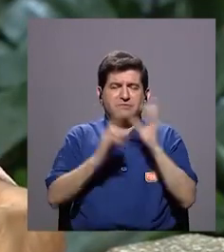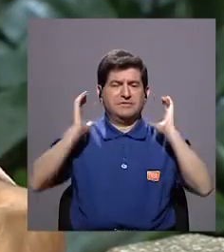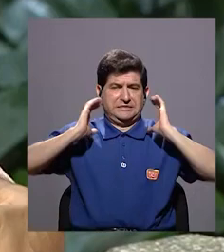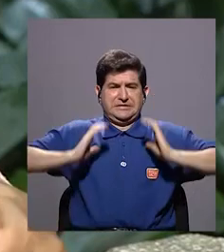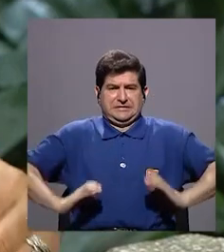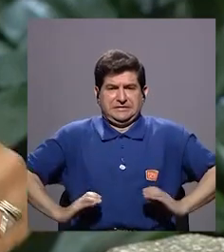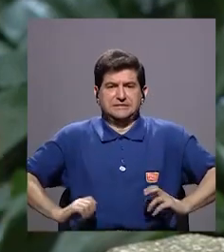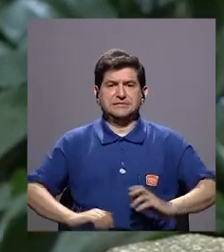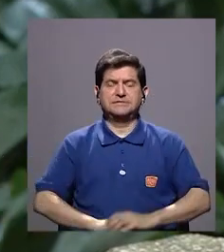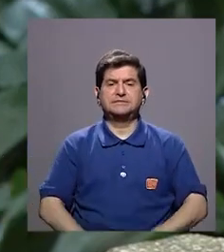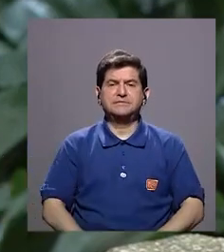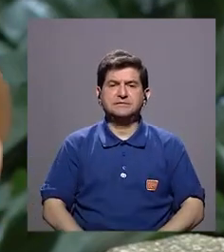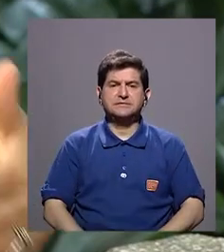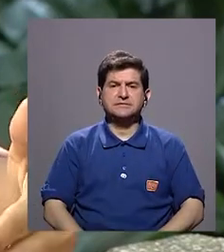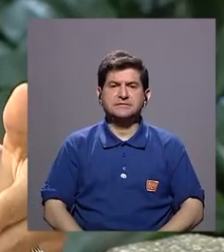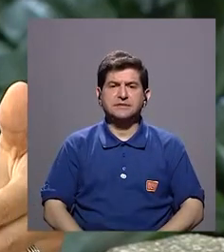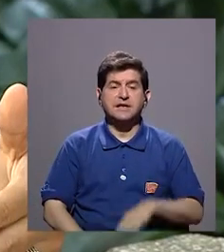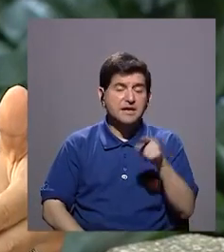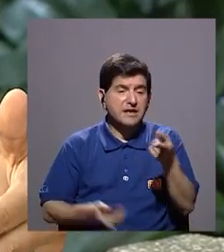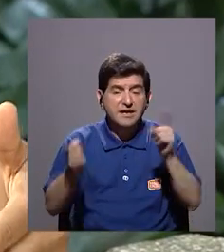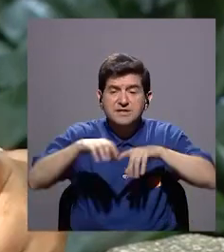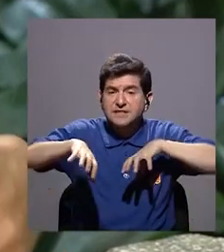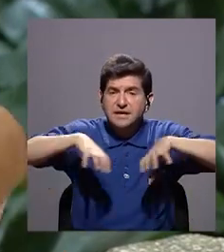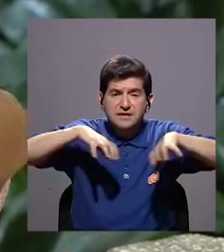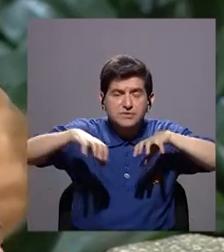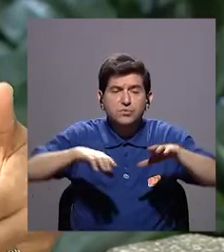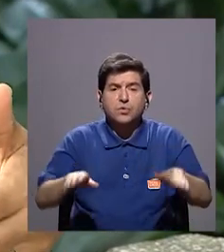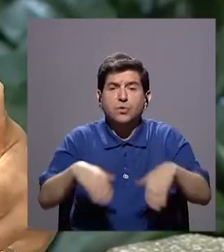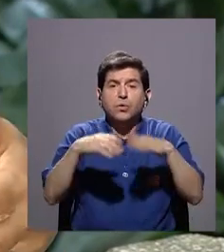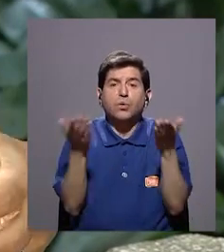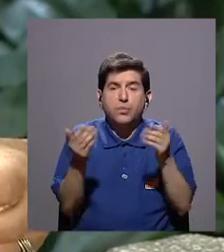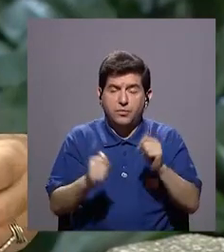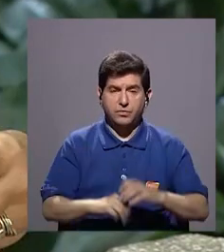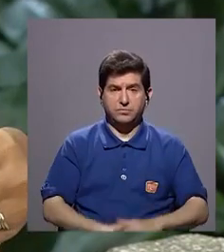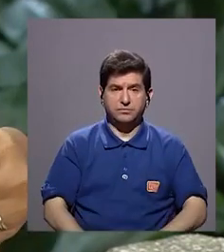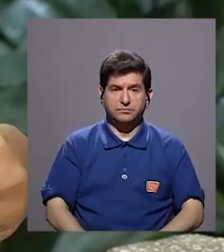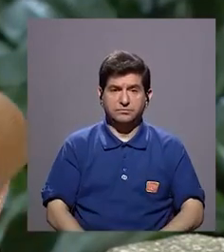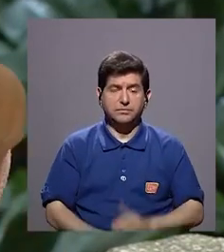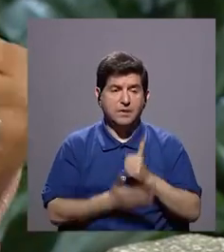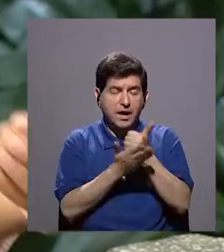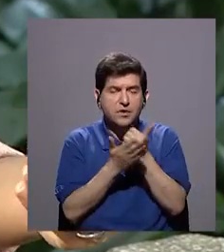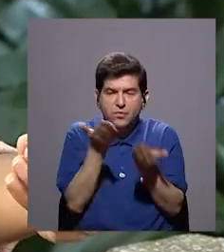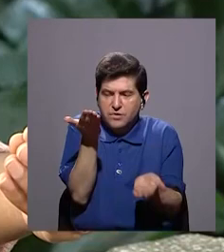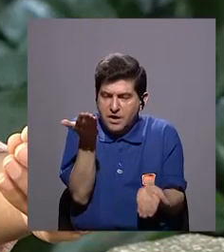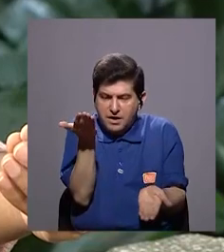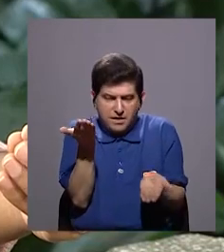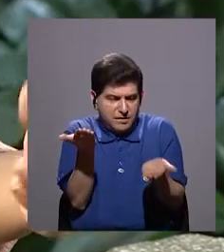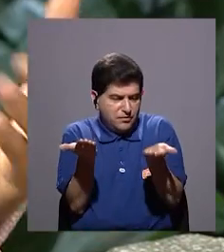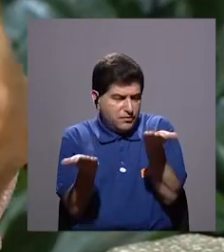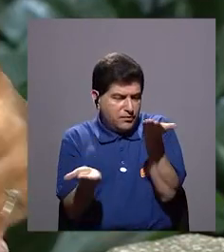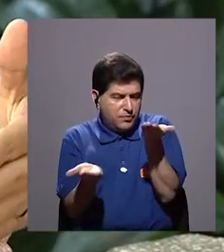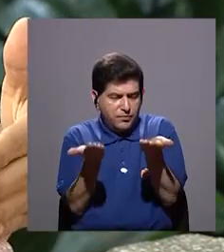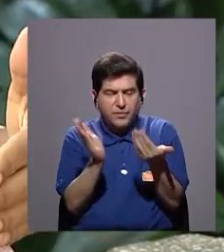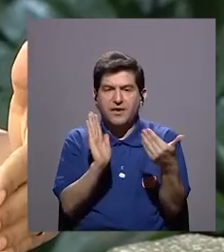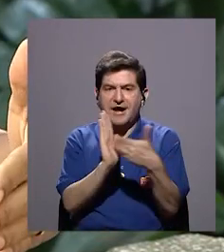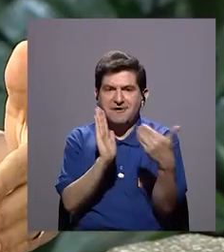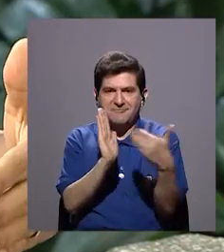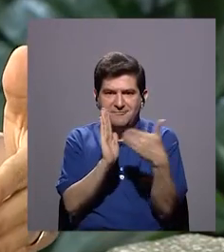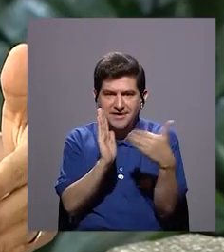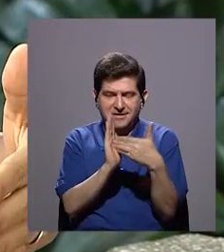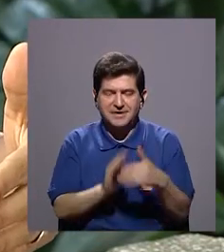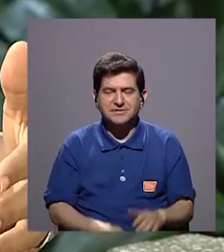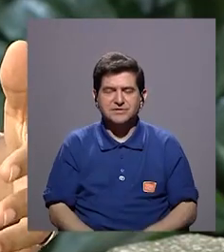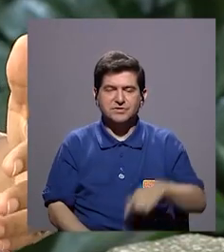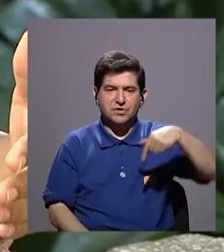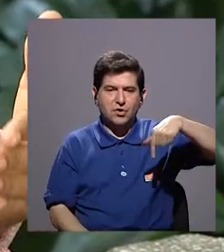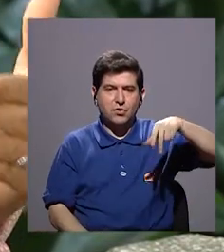¿no? ¿Cómo actúa Reiki en ese caso? Ayuda a compensar esa afectación que le va a hacer